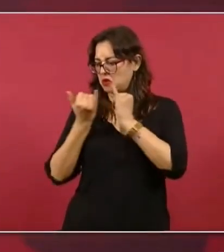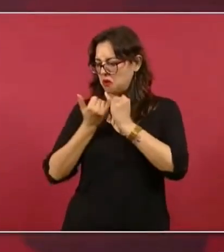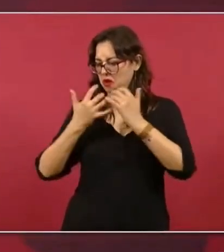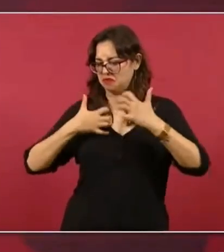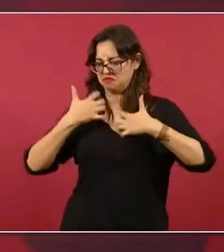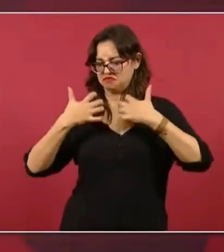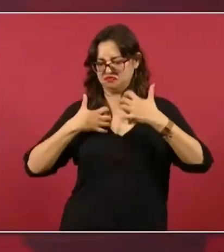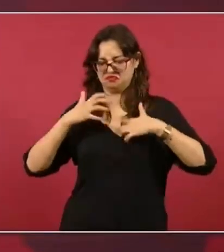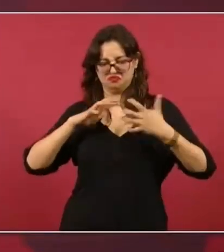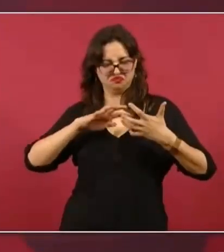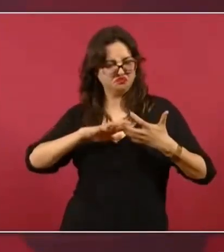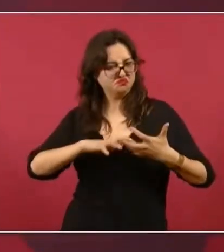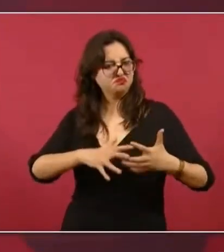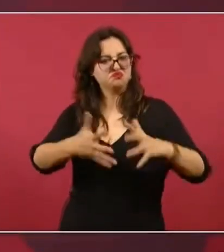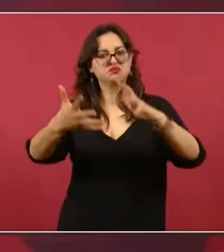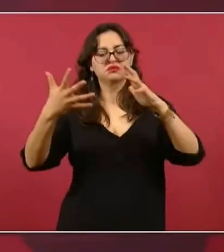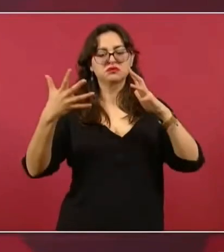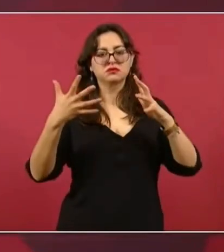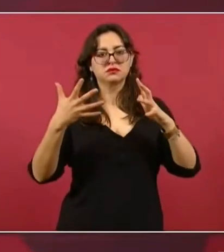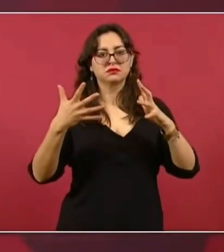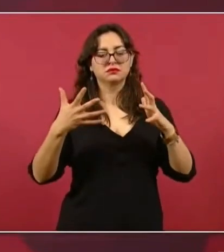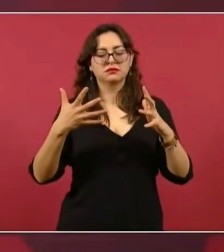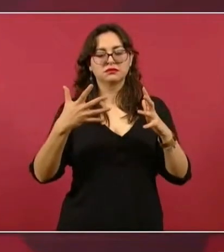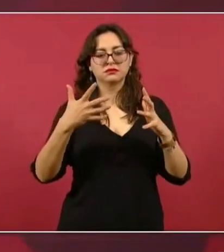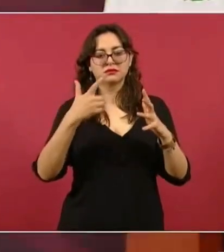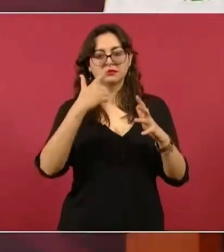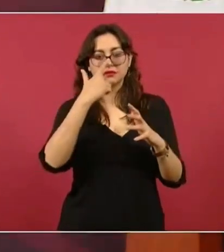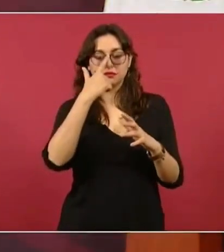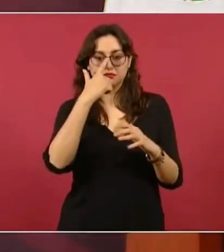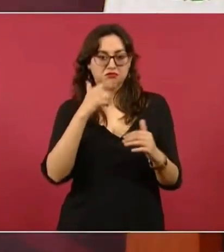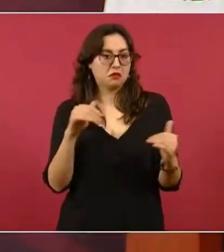el mal con el mal,